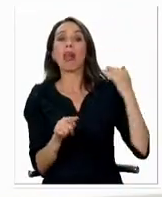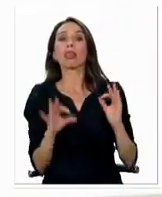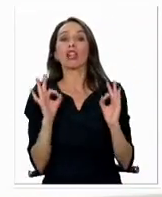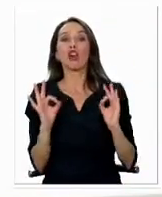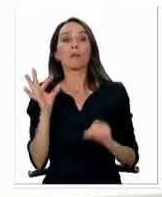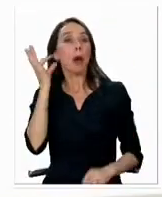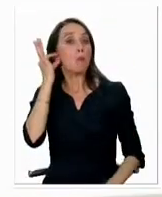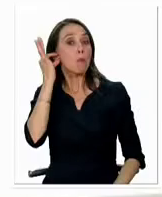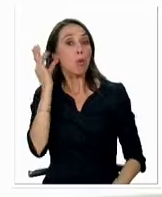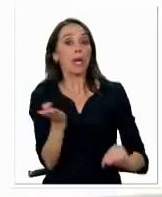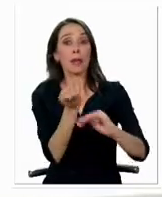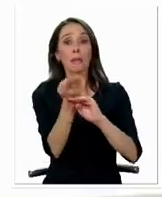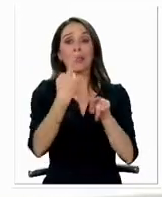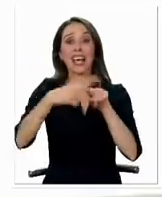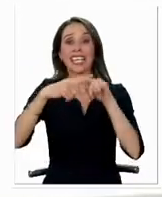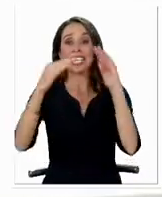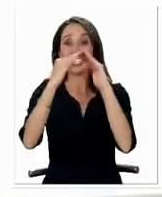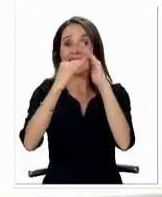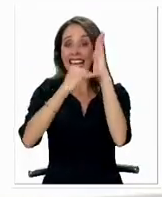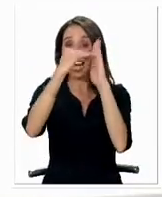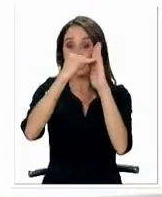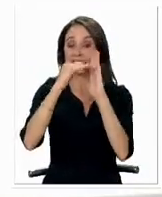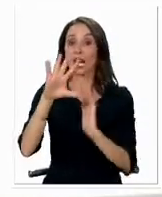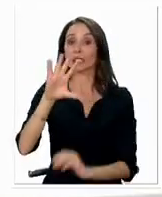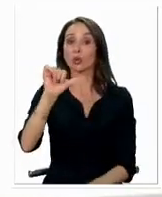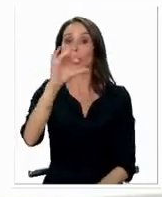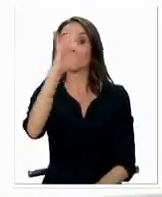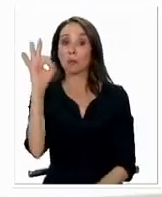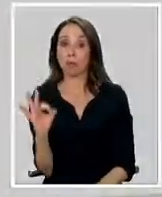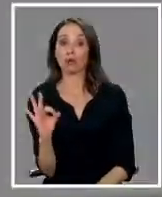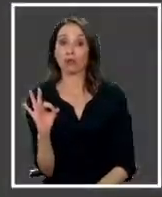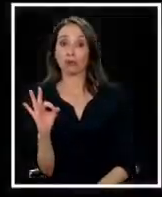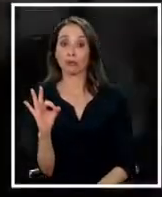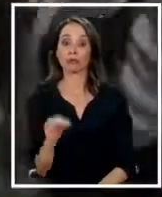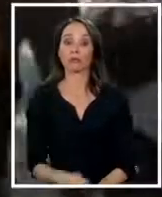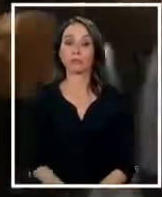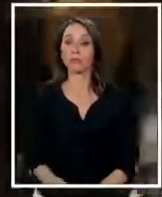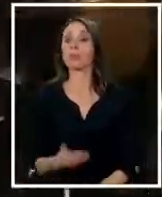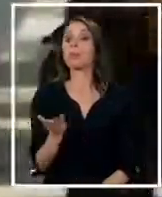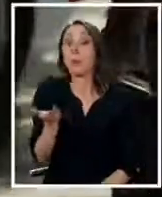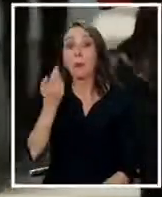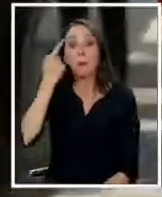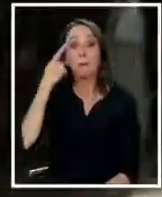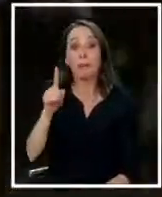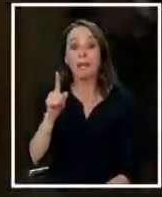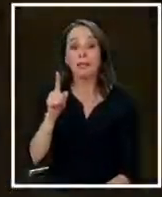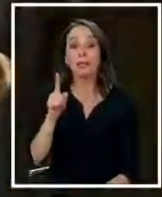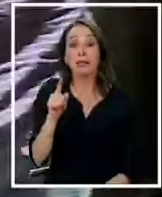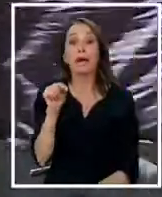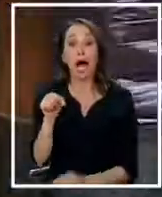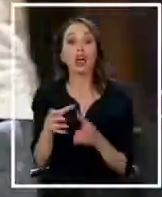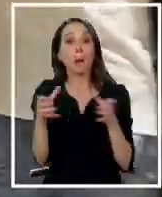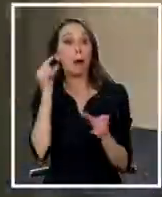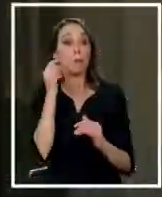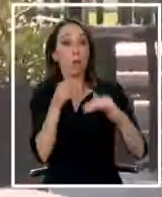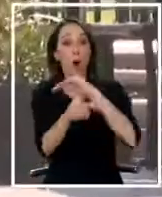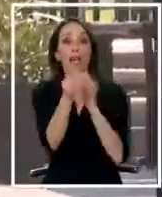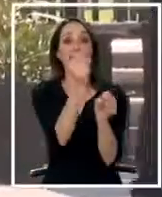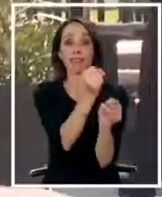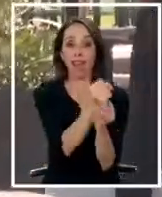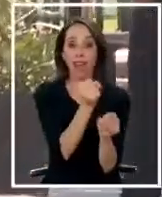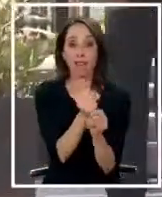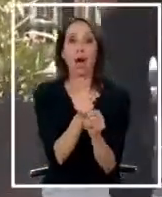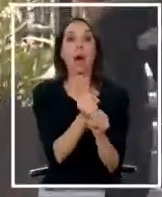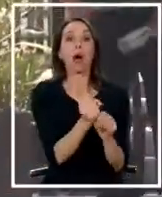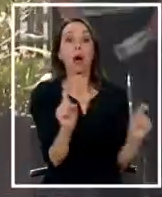representaban el 56% de la demanda por crédito hipotecario. Sin embargo, la mejora en la participación de mujeres en